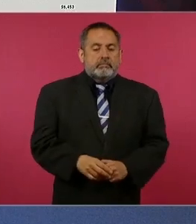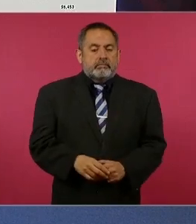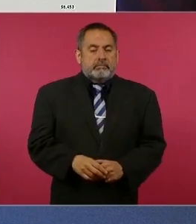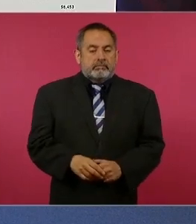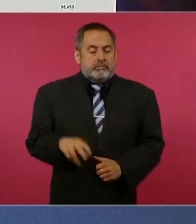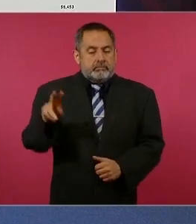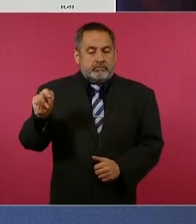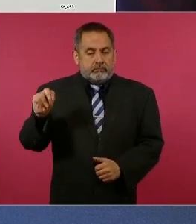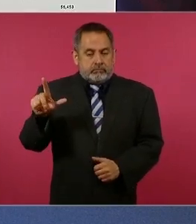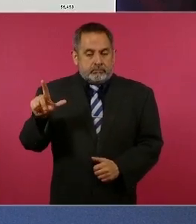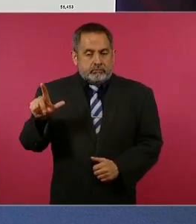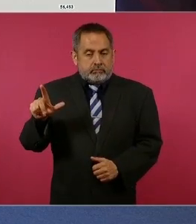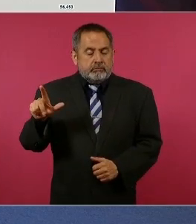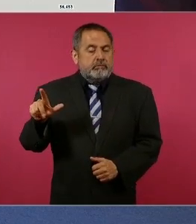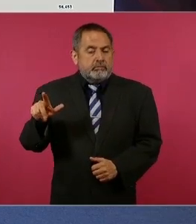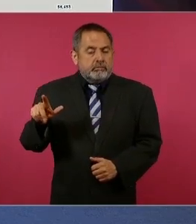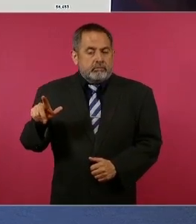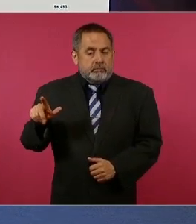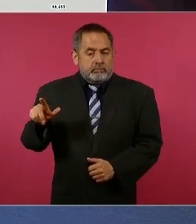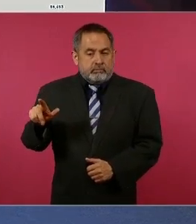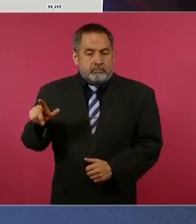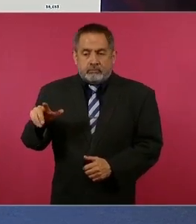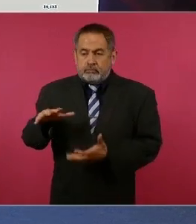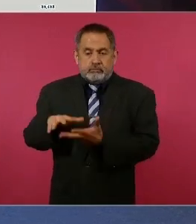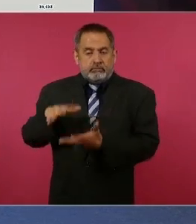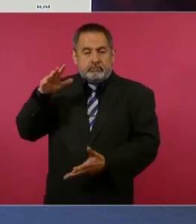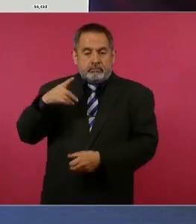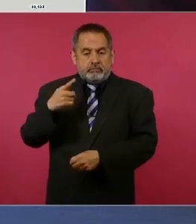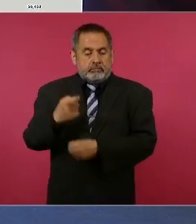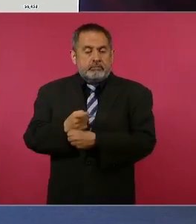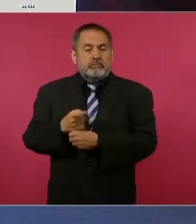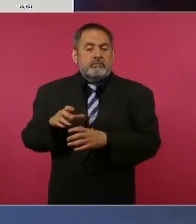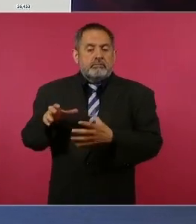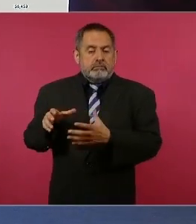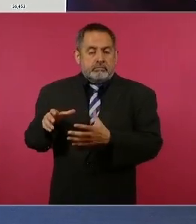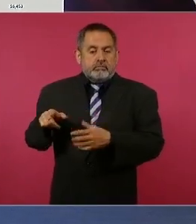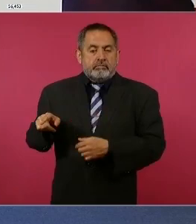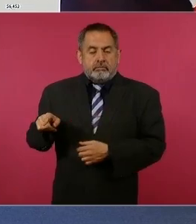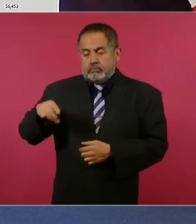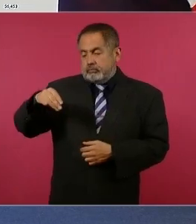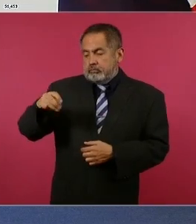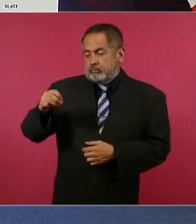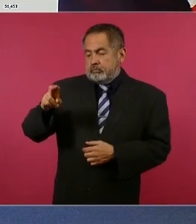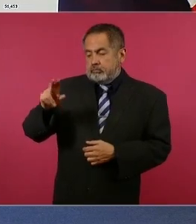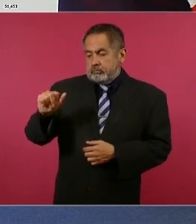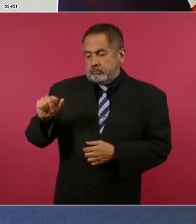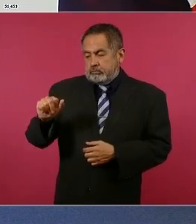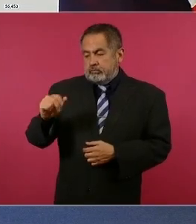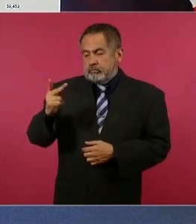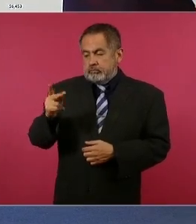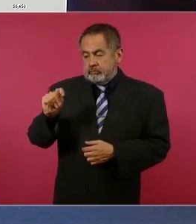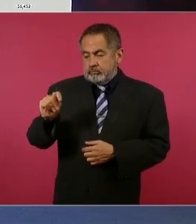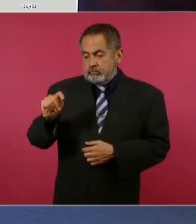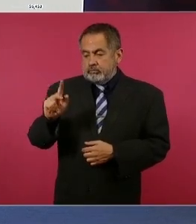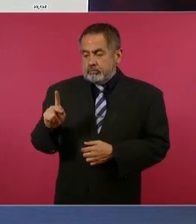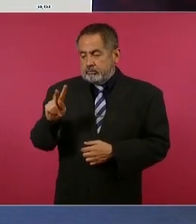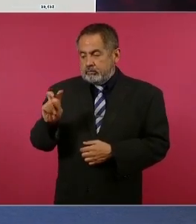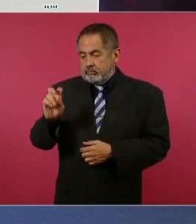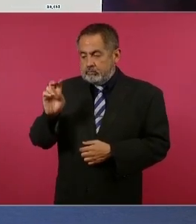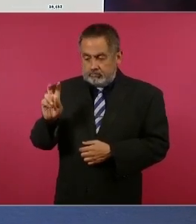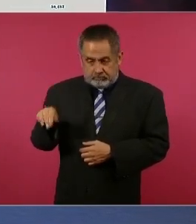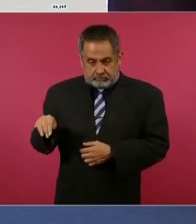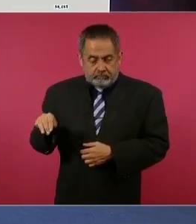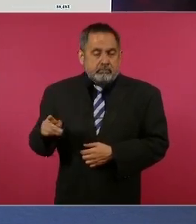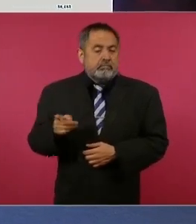Nuevo León, tenemos por mayoría Morena, PT, Verde, según el PREP,